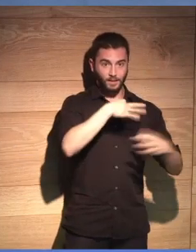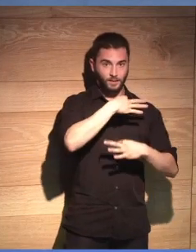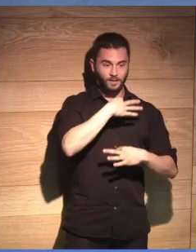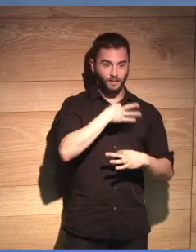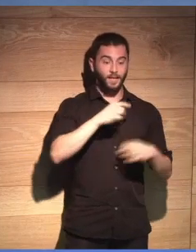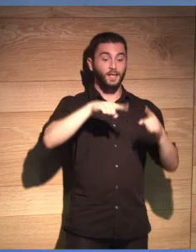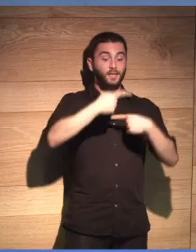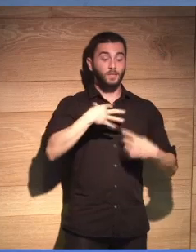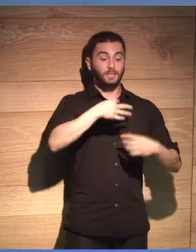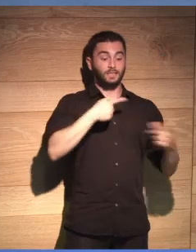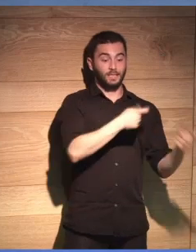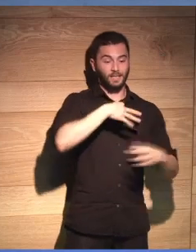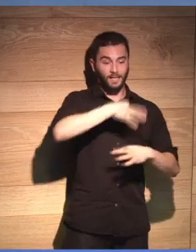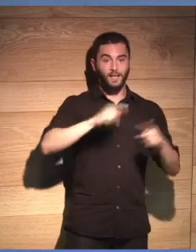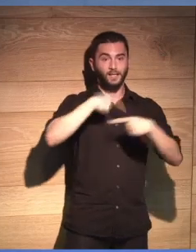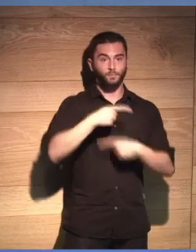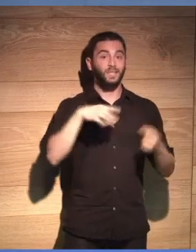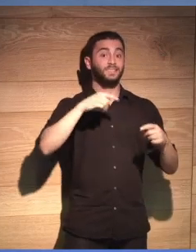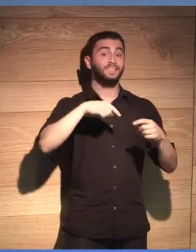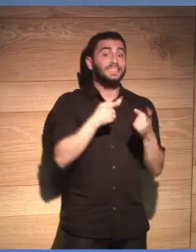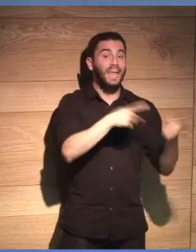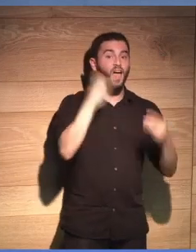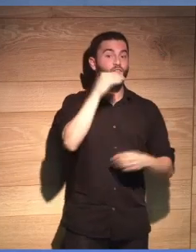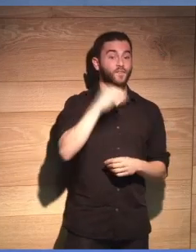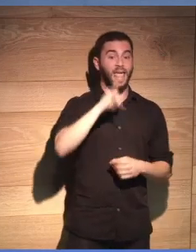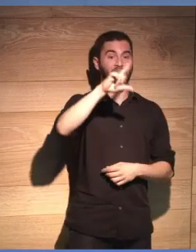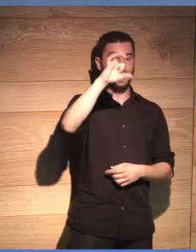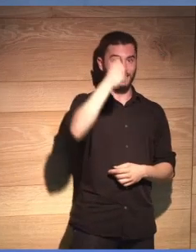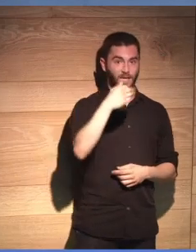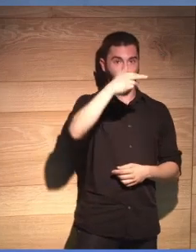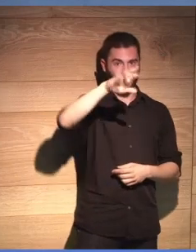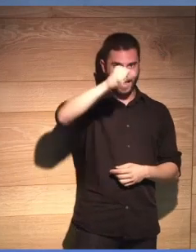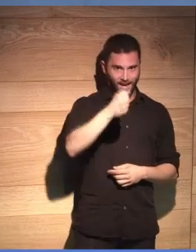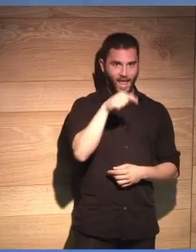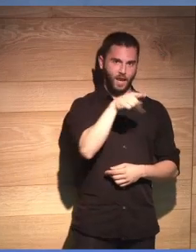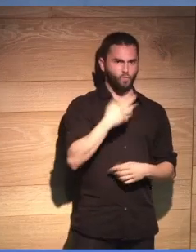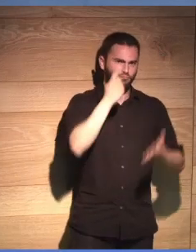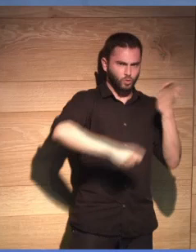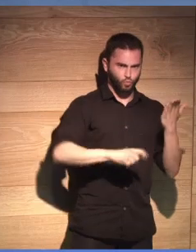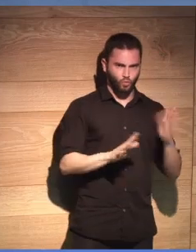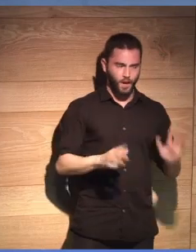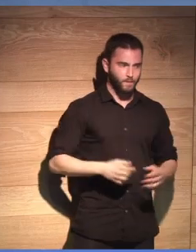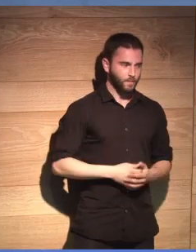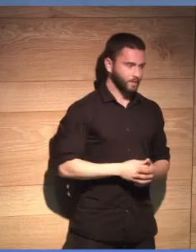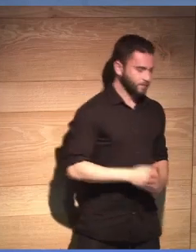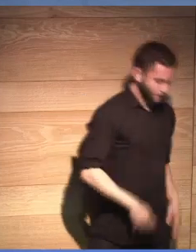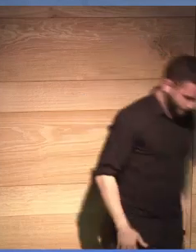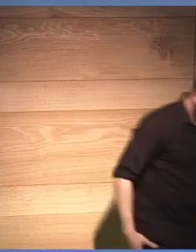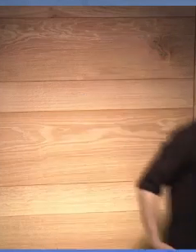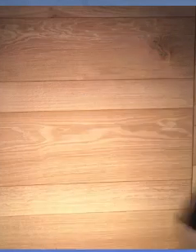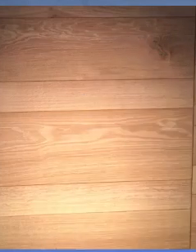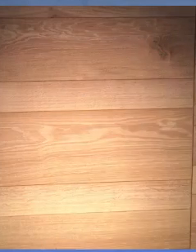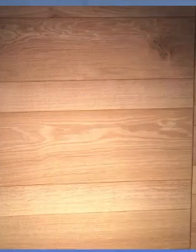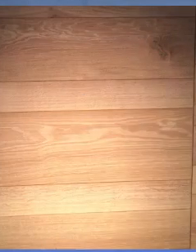la posguerra y la Guerra Fría, que para personas como Ilsa Barea Kulchar era bastante dura. Y hasta